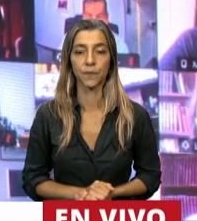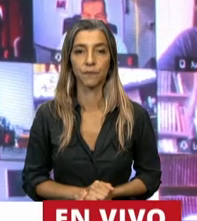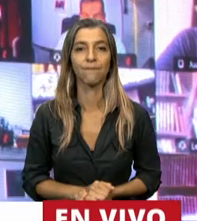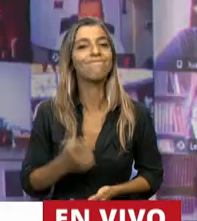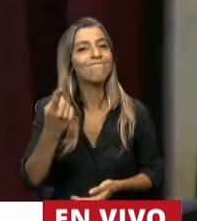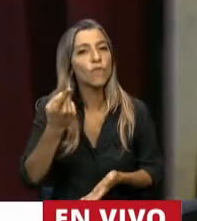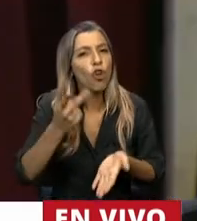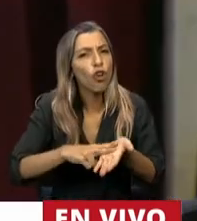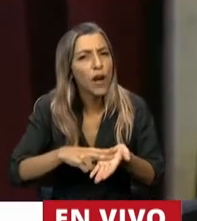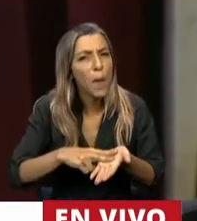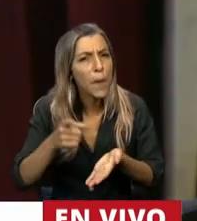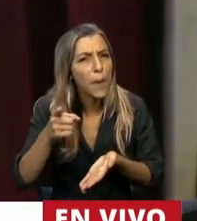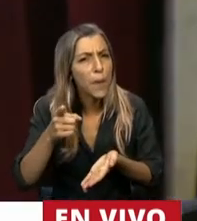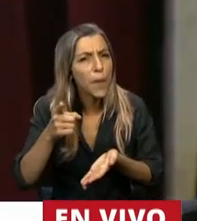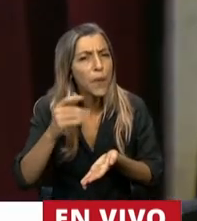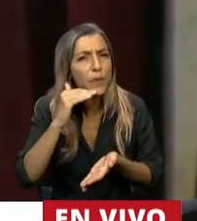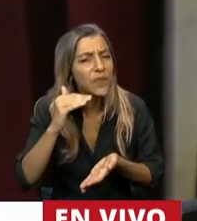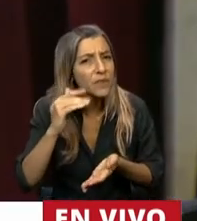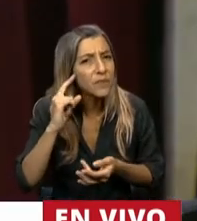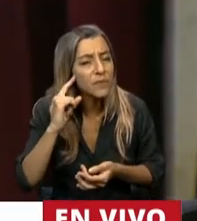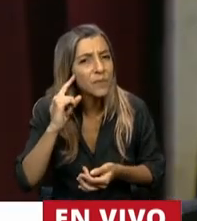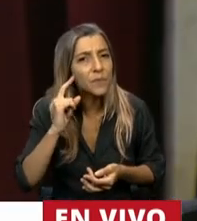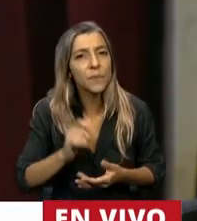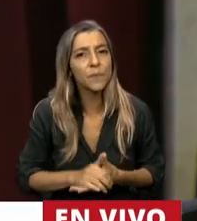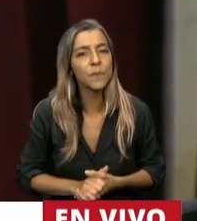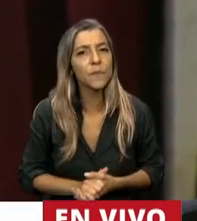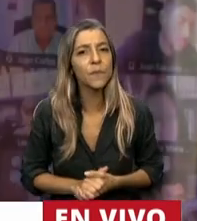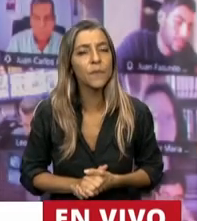Si me reitera, diputada Navarro.